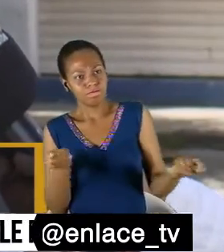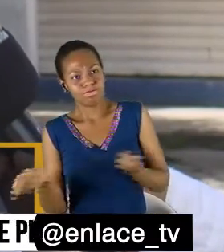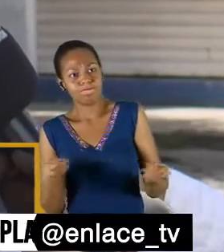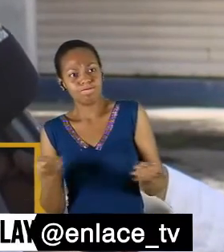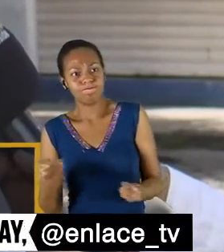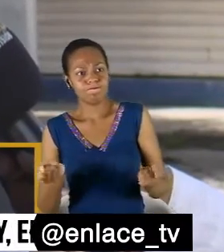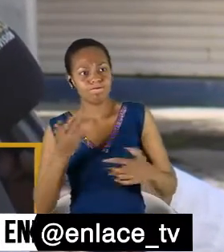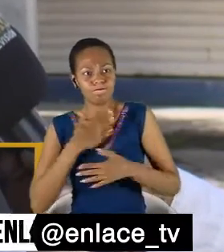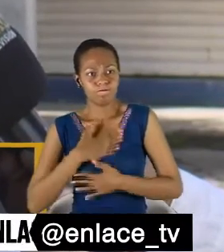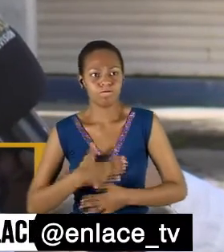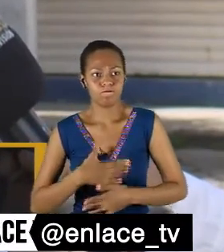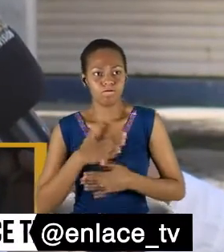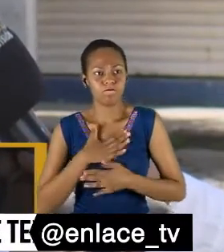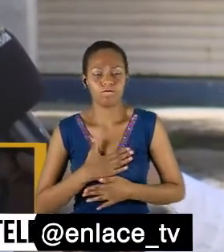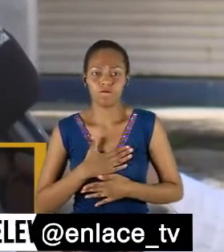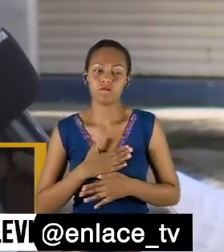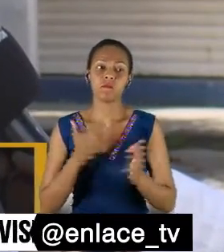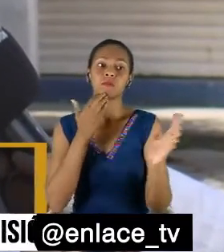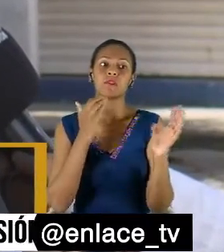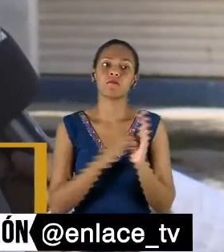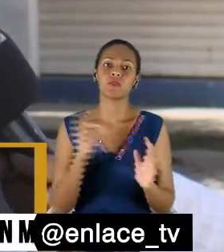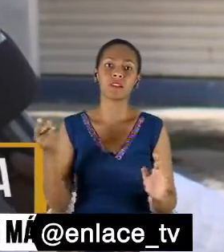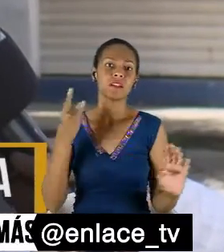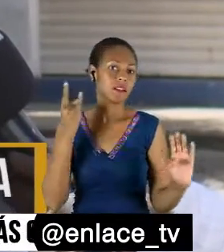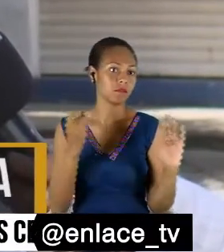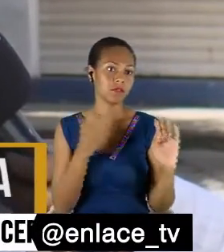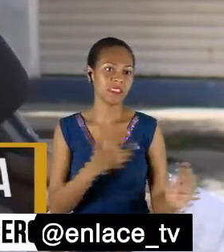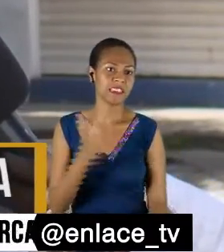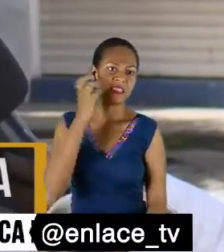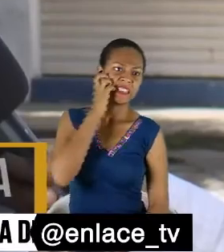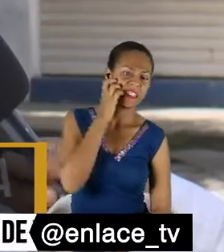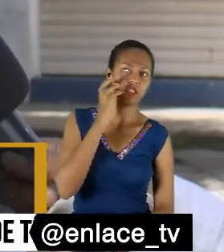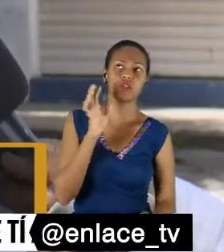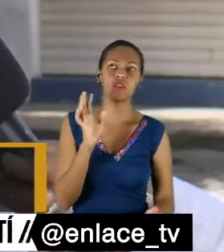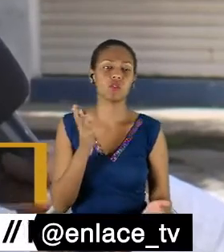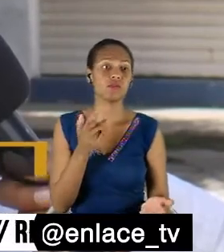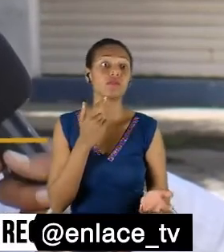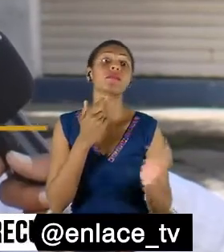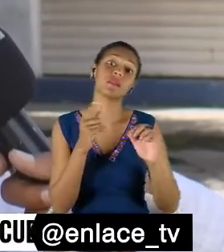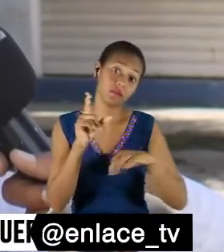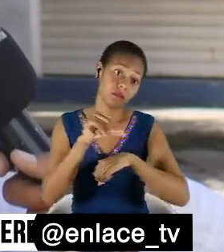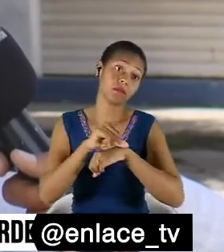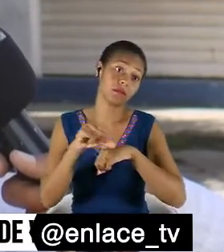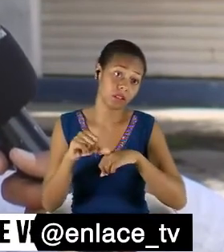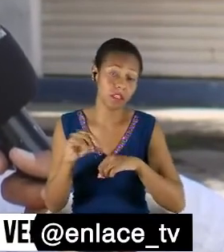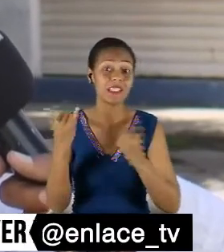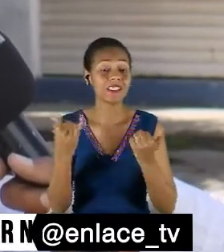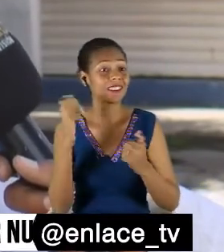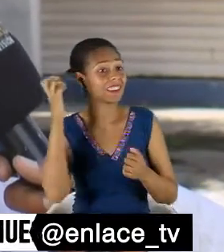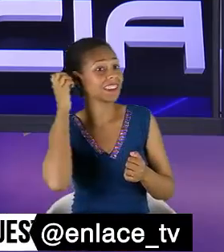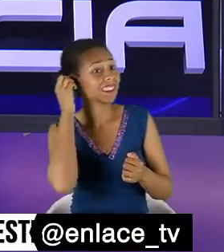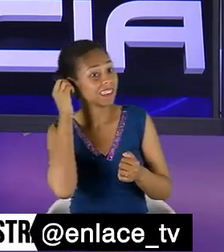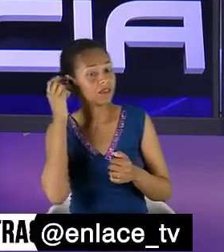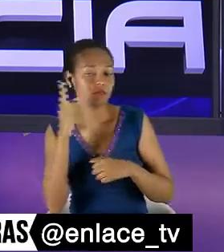de la oreja o en caso de si hay alguna lesión en cara, sí se requeriría ser tratada por cirugía plástica disponible que nosotros no tenemos en el